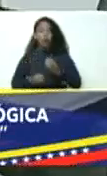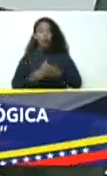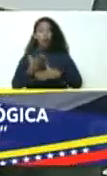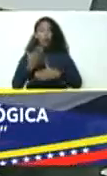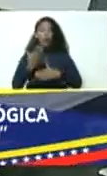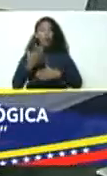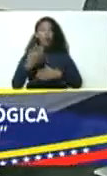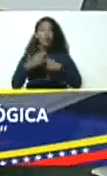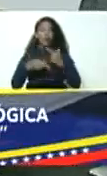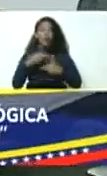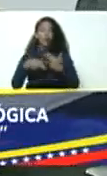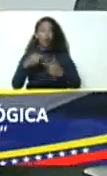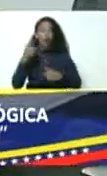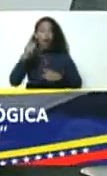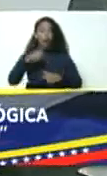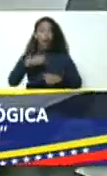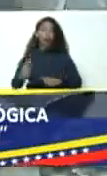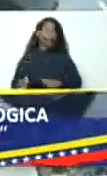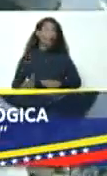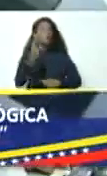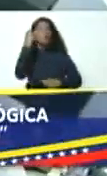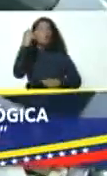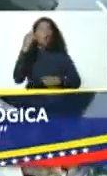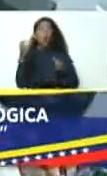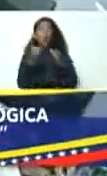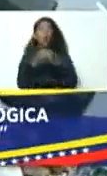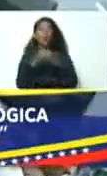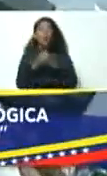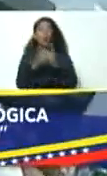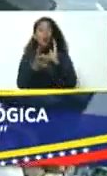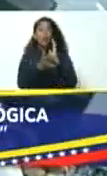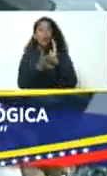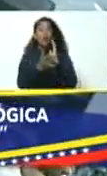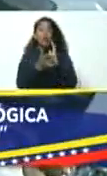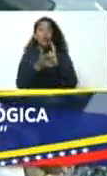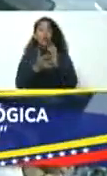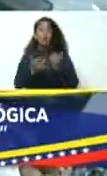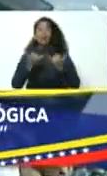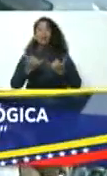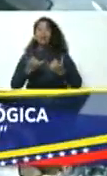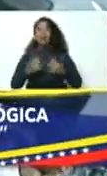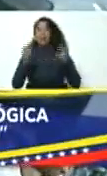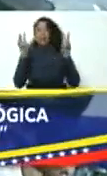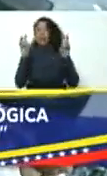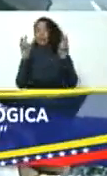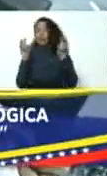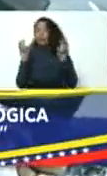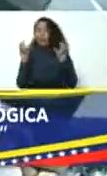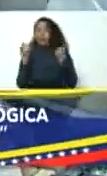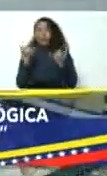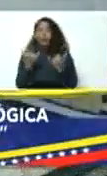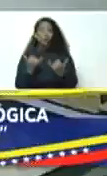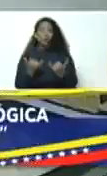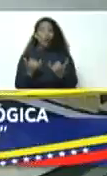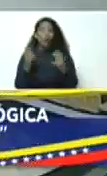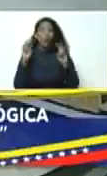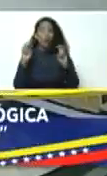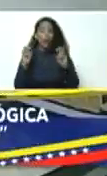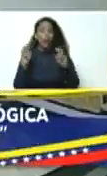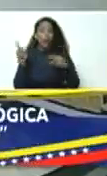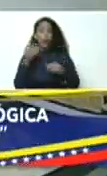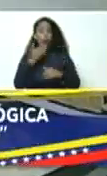podemos contar con lo primero que es los equipos que son de alta gama y de primera tecnología para dar diagnóstico y para dar una pronta